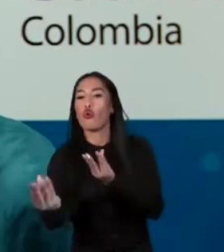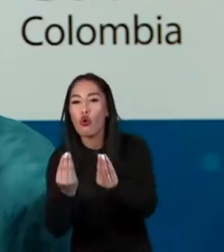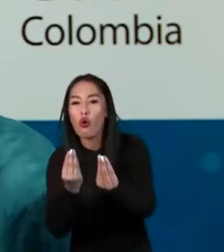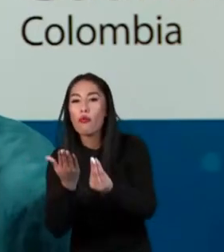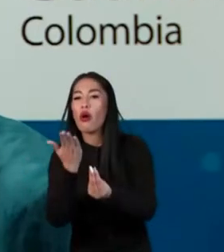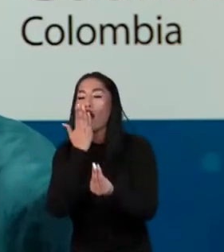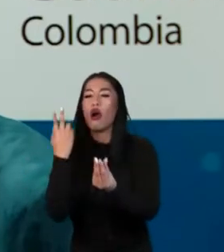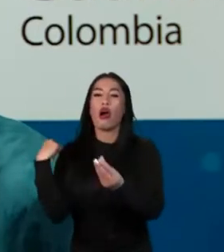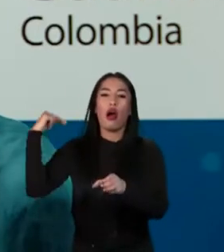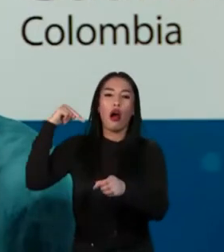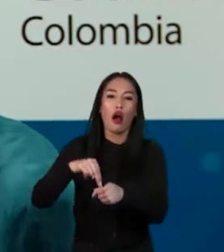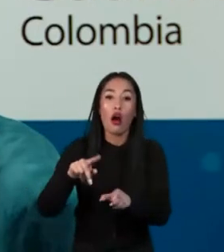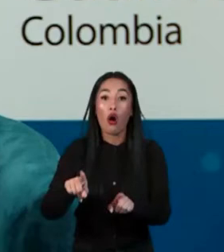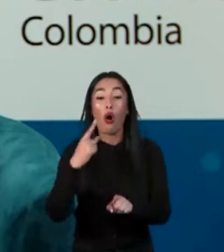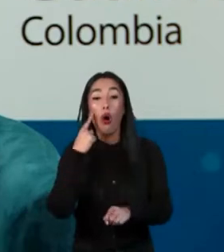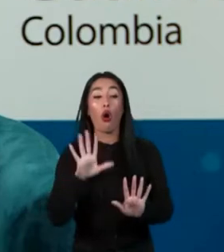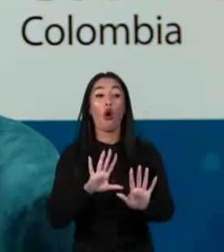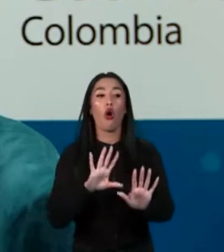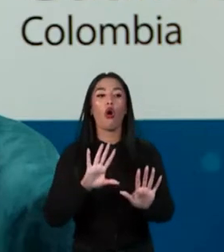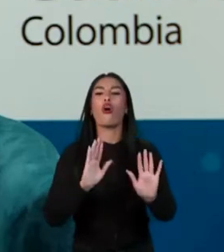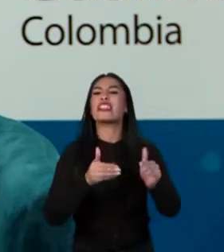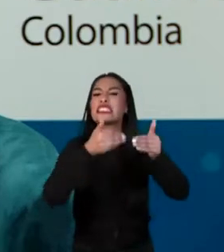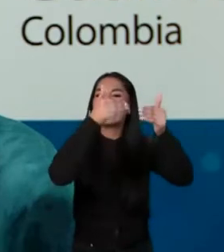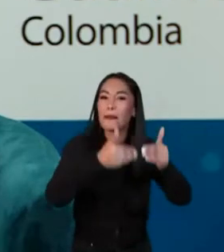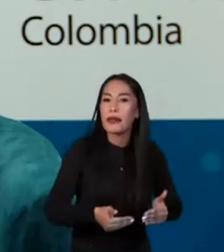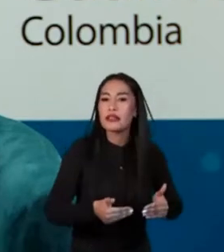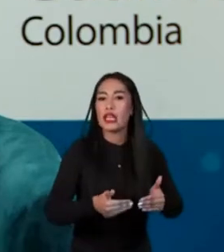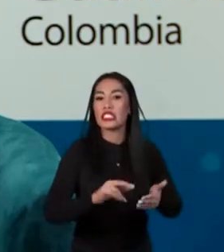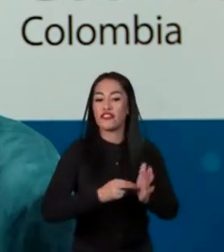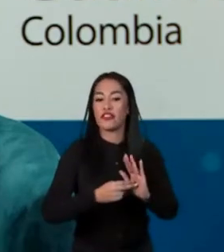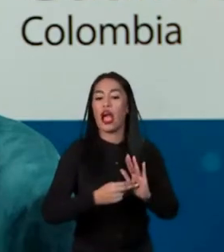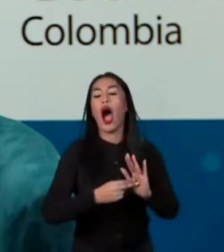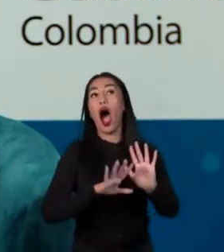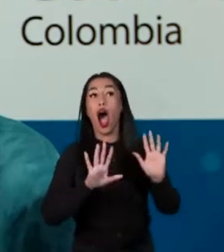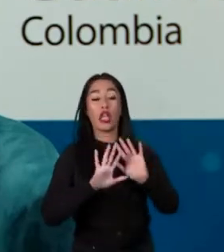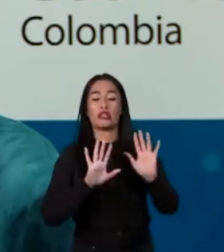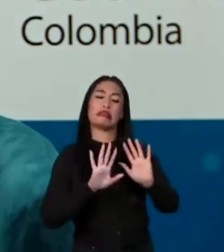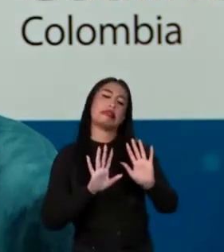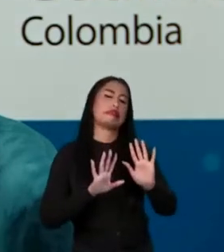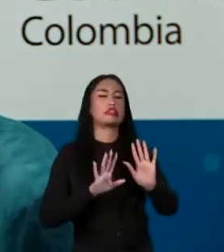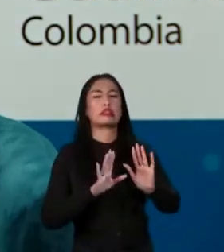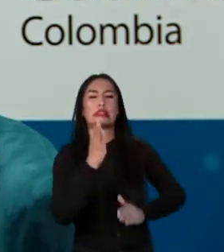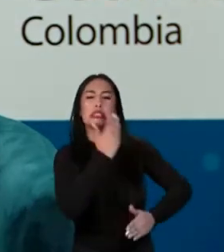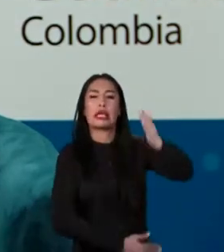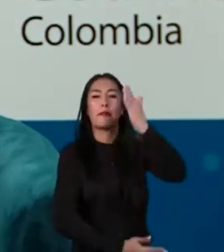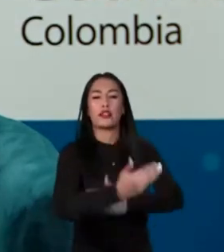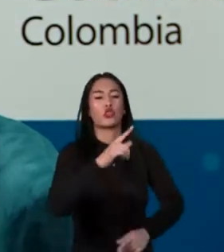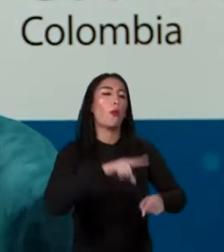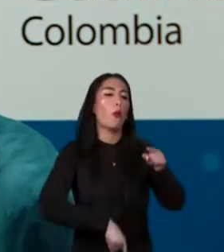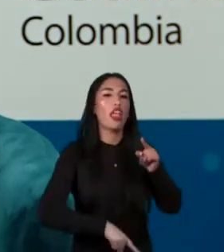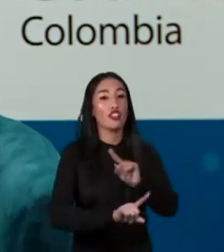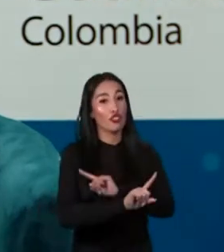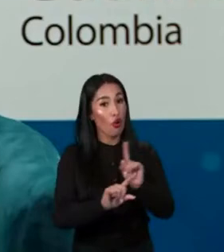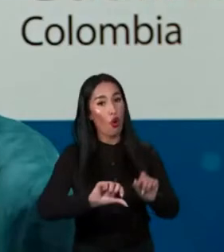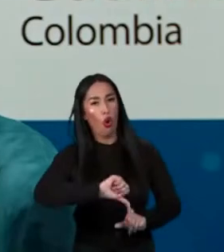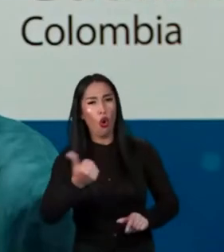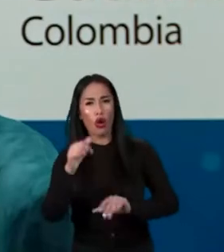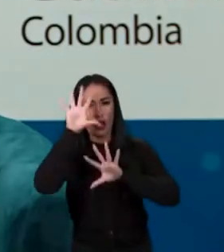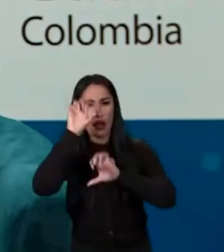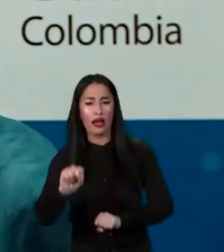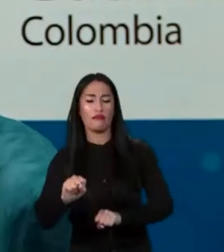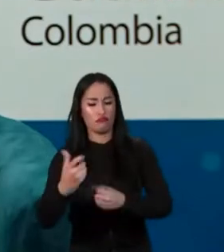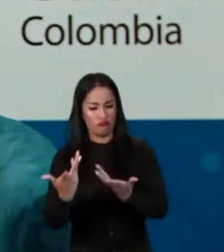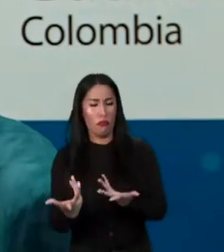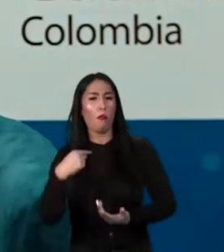discapacitados porque tienen otras capacidades sino con otras capacidades incluyentes con la mujer